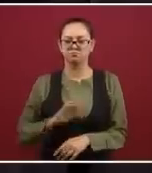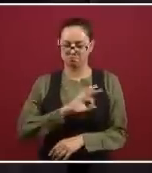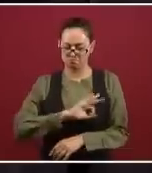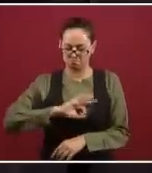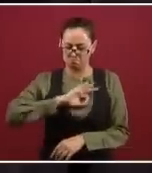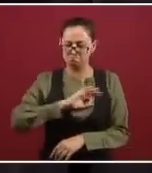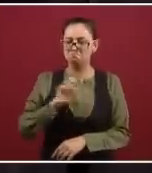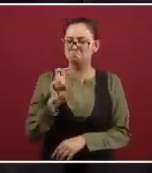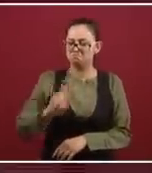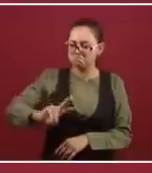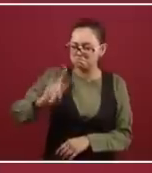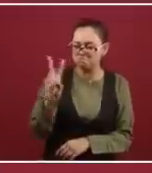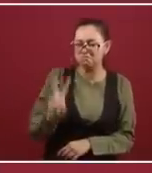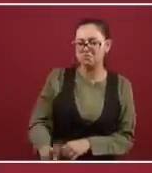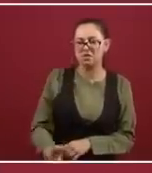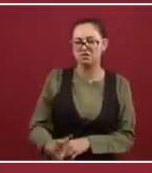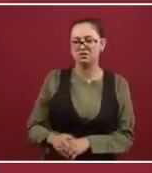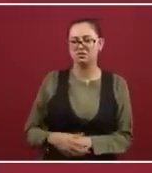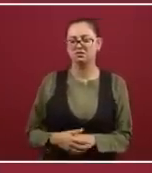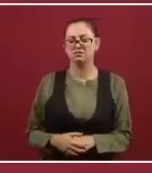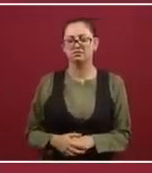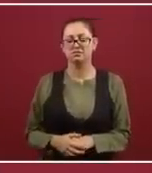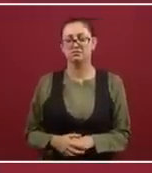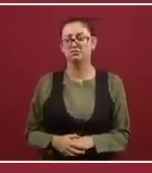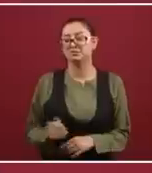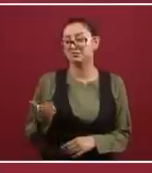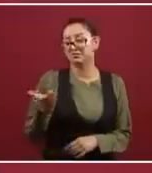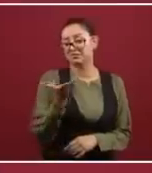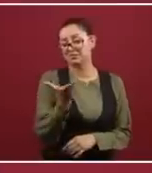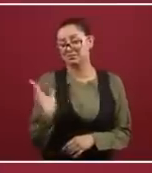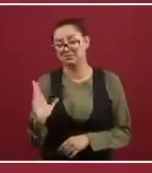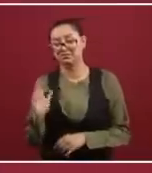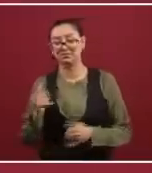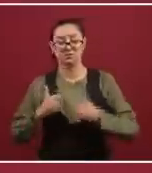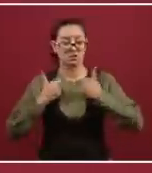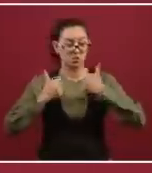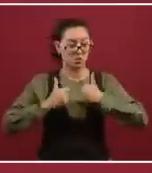verdadera. Y en el caso de los jóvenes,